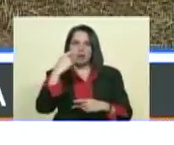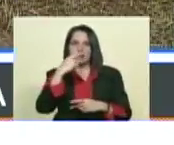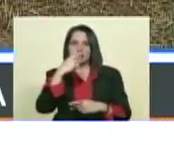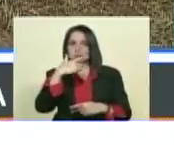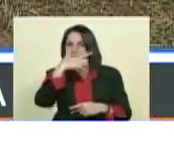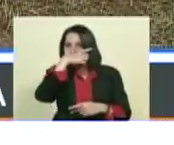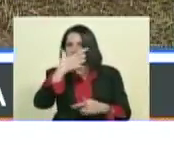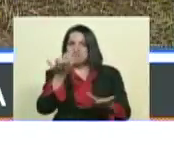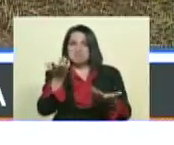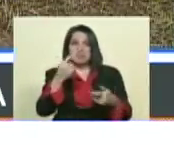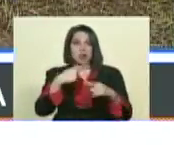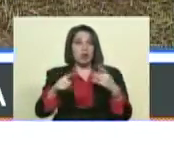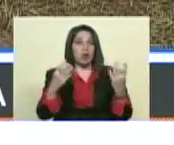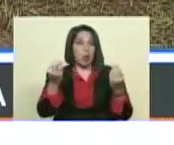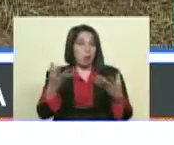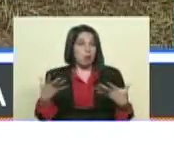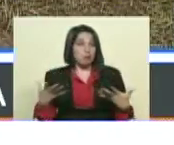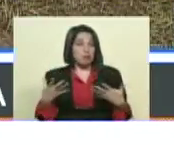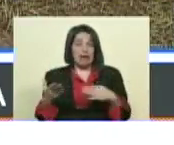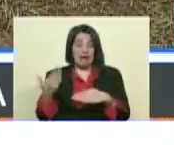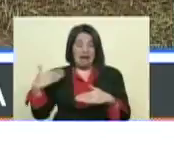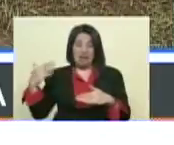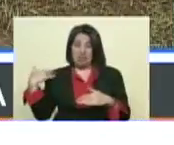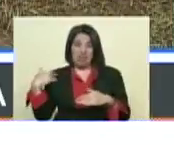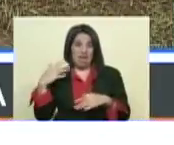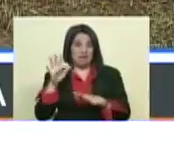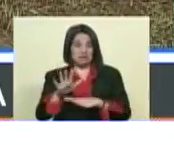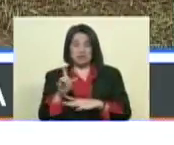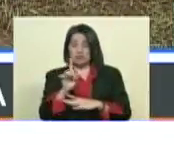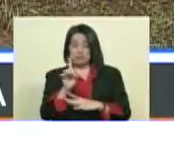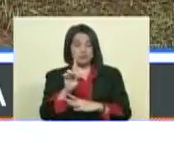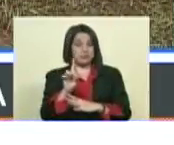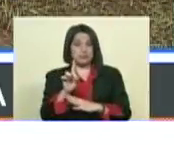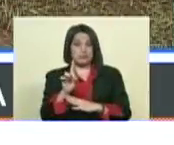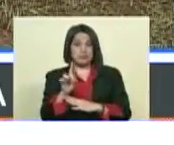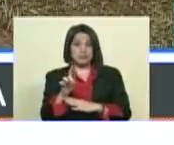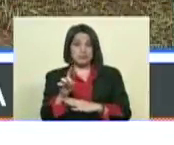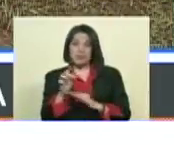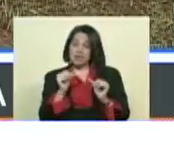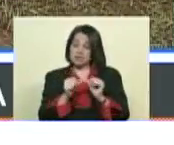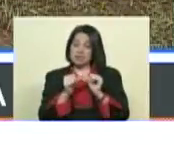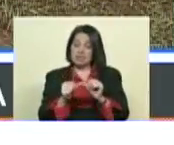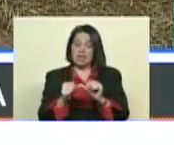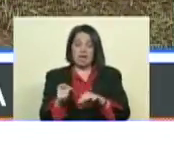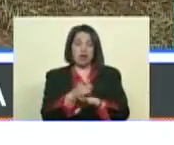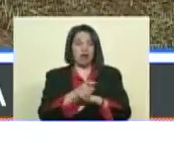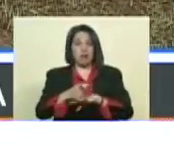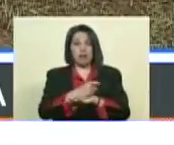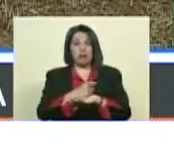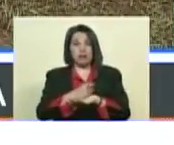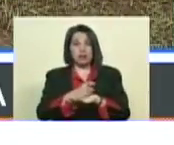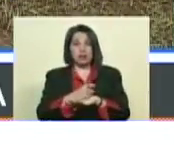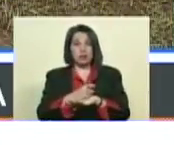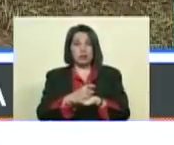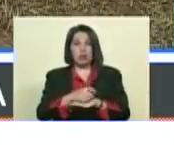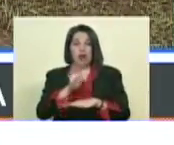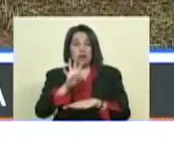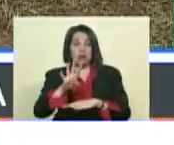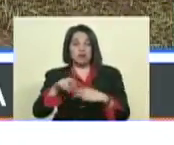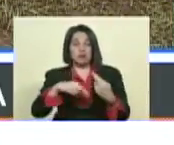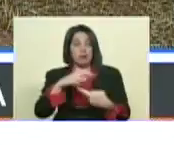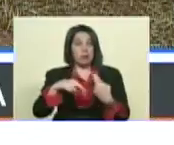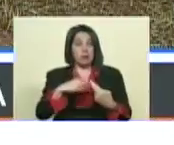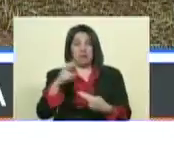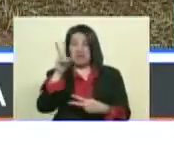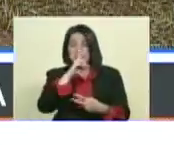Eso no era así en el pasado. Si aquí hubieran seguido gobernando los gobiernos de la Cuarta República, Venezuela